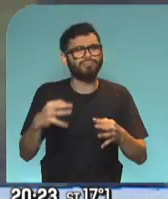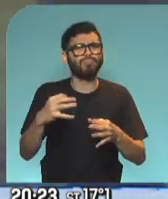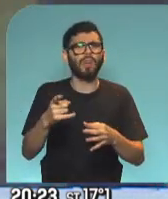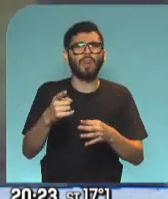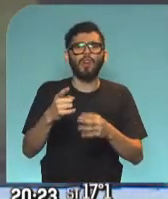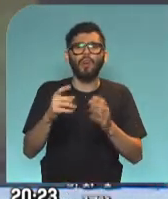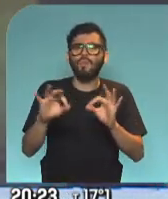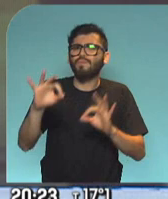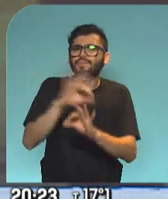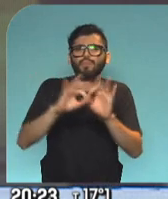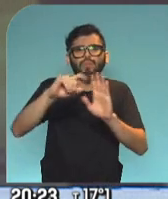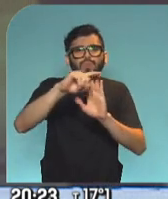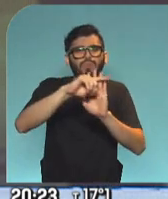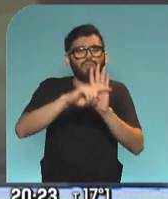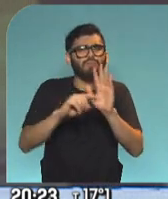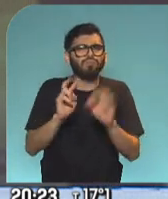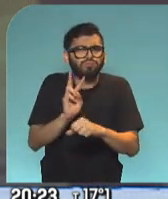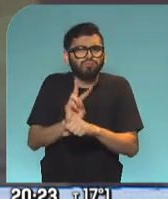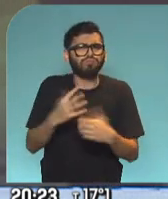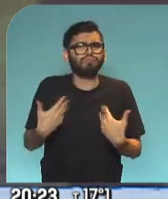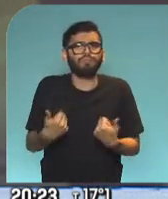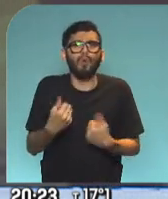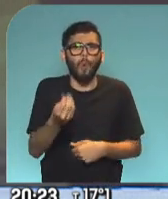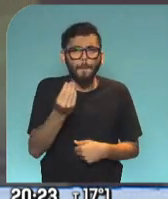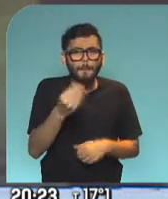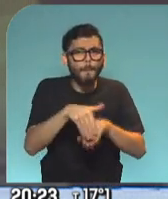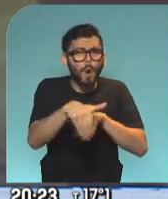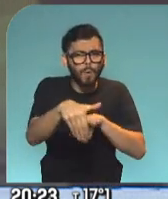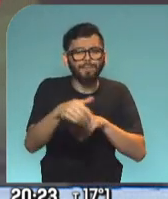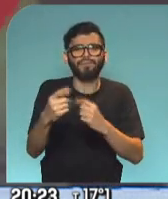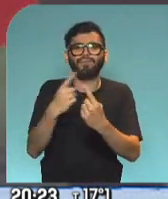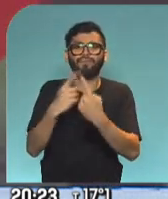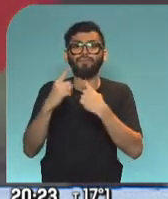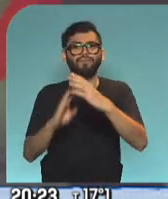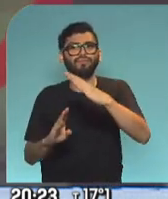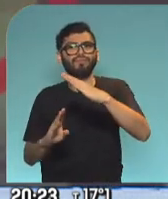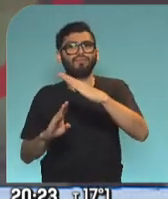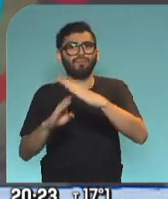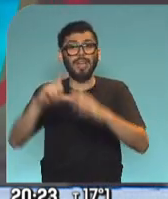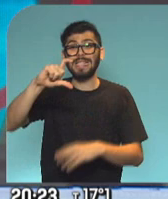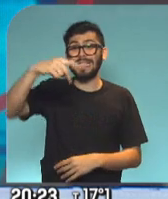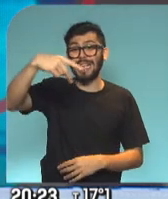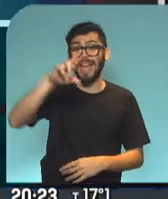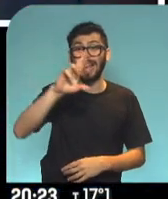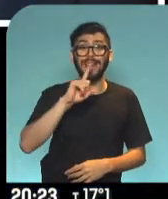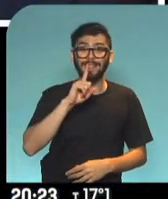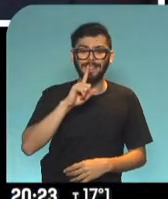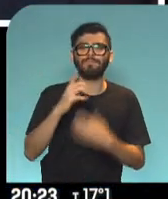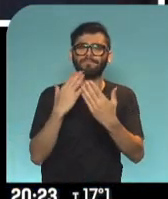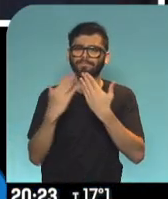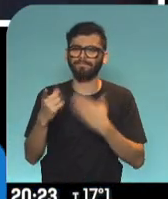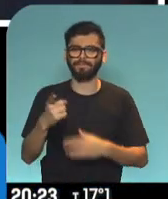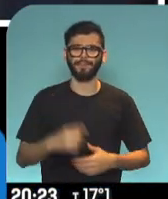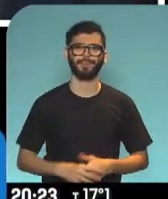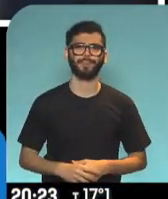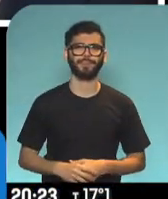serán los protocolos de los micros? Para eso hablamos con las autoridades de la Comisión Nacional de Regulación del Transporte. A partir